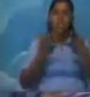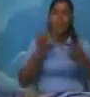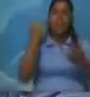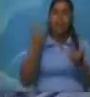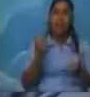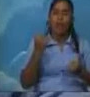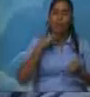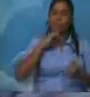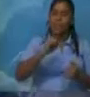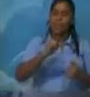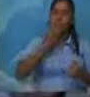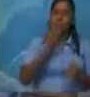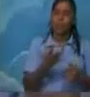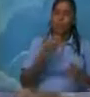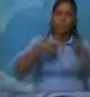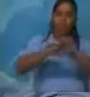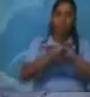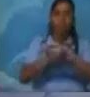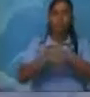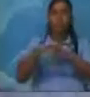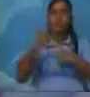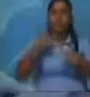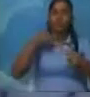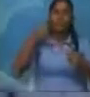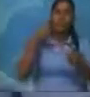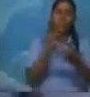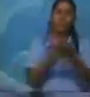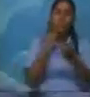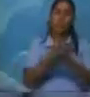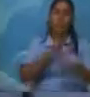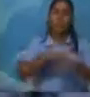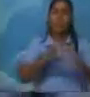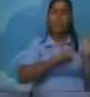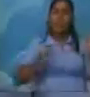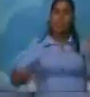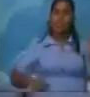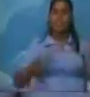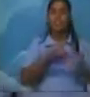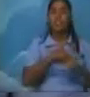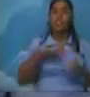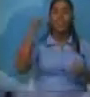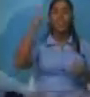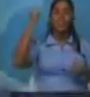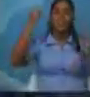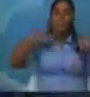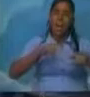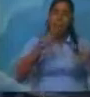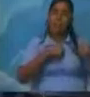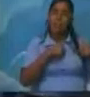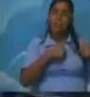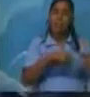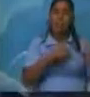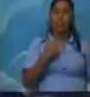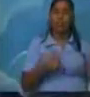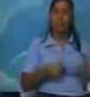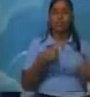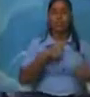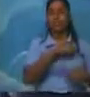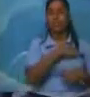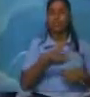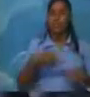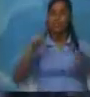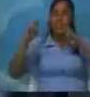ahora es que me toca ser promovido cuando yo pase esta prueba porque el señor quiere saber qué es lo que hay en mi corazón Yo quiero que cuando el señor